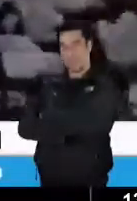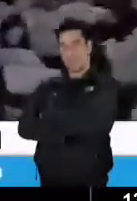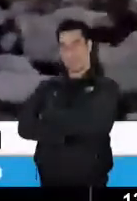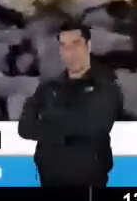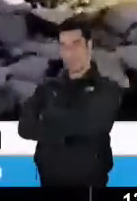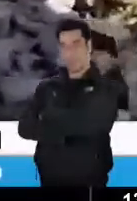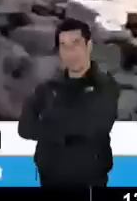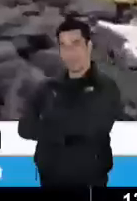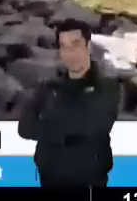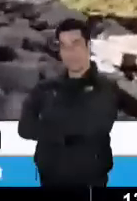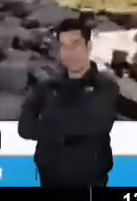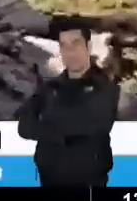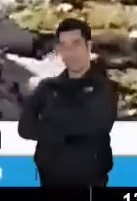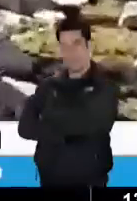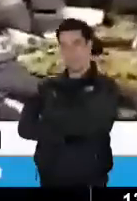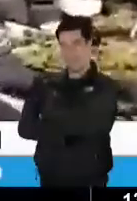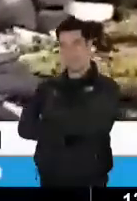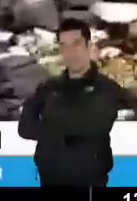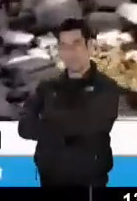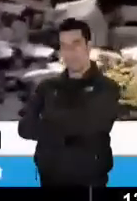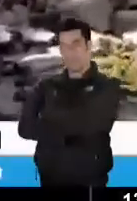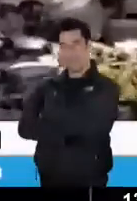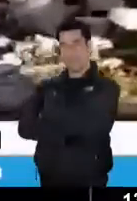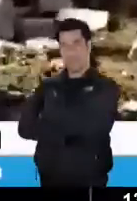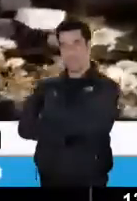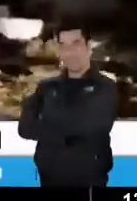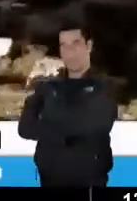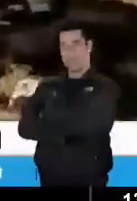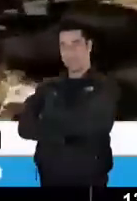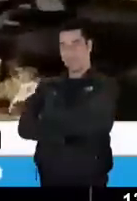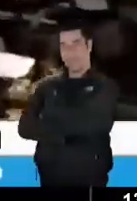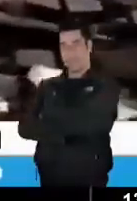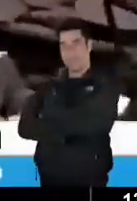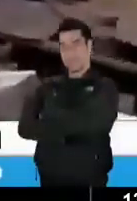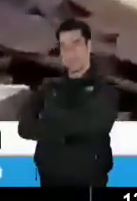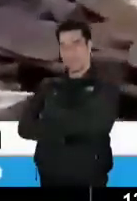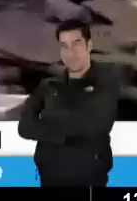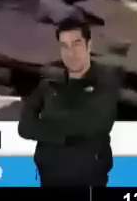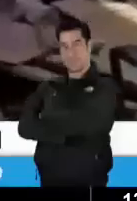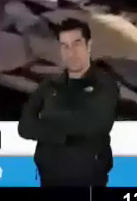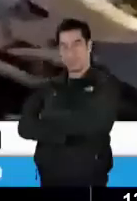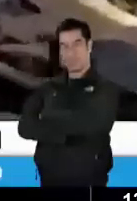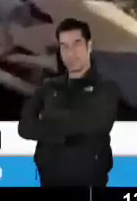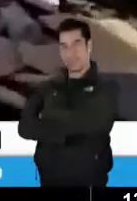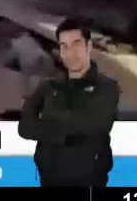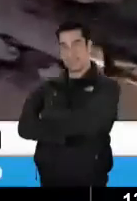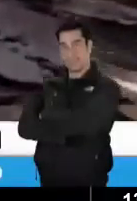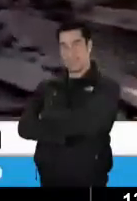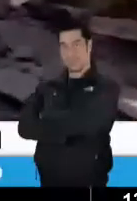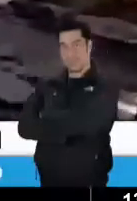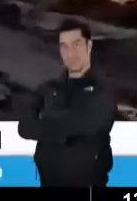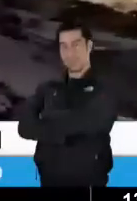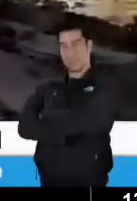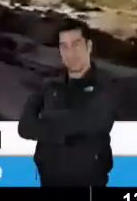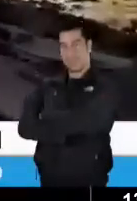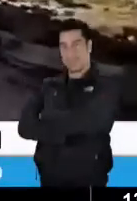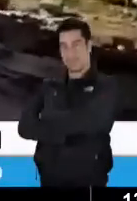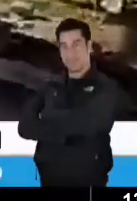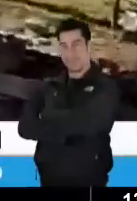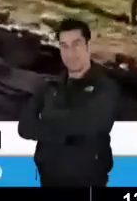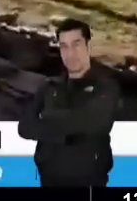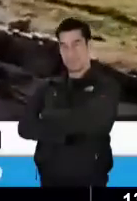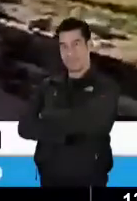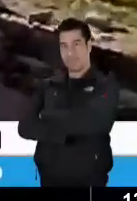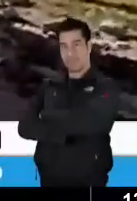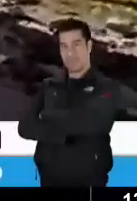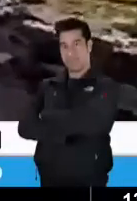había intervención municipal, intervención del gobierno, frente a este memorial. Un memorial que está ubicado en pleno corazón de la población José